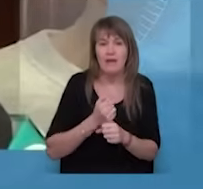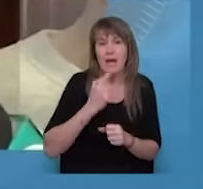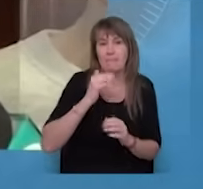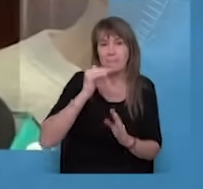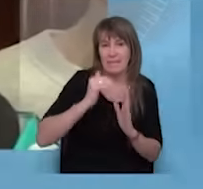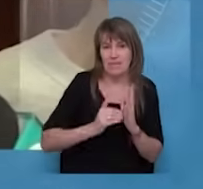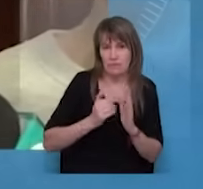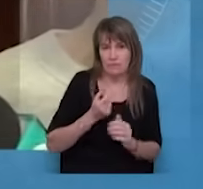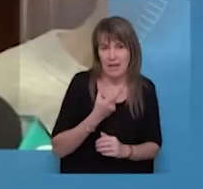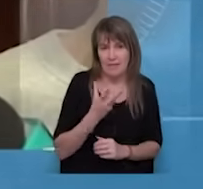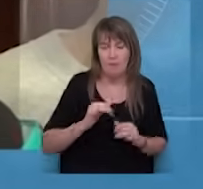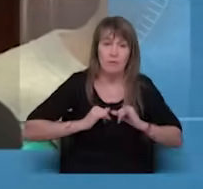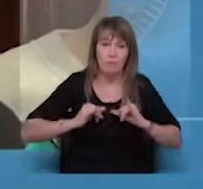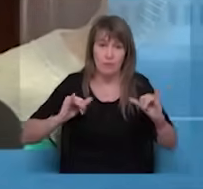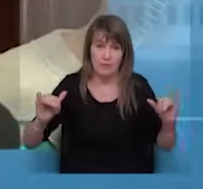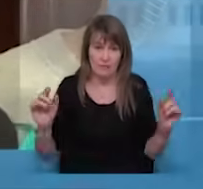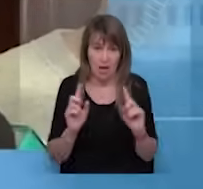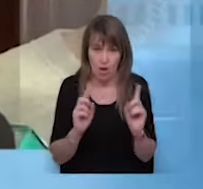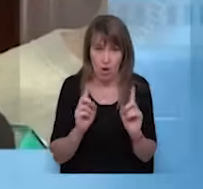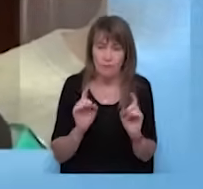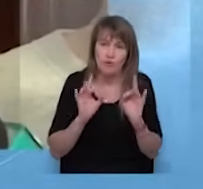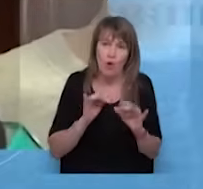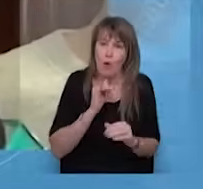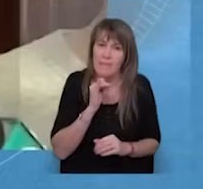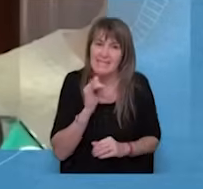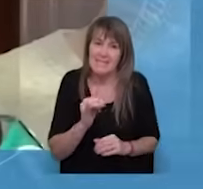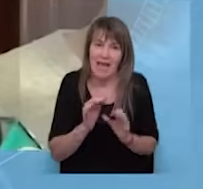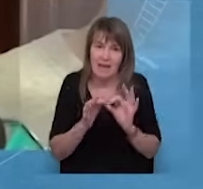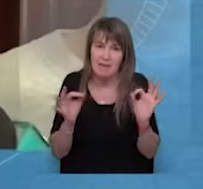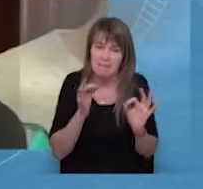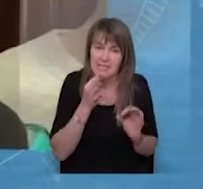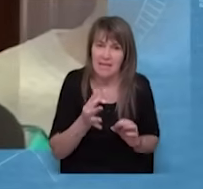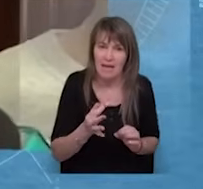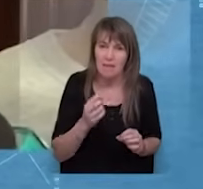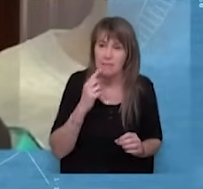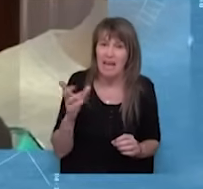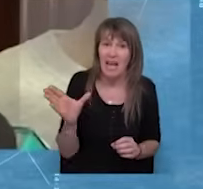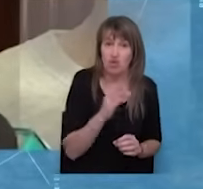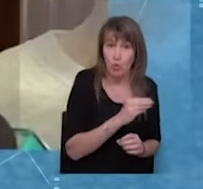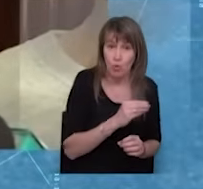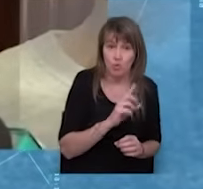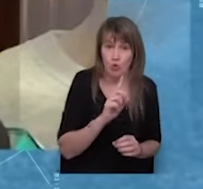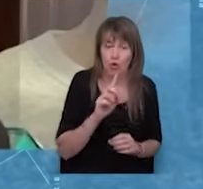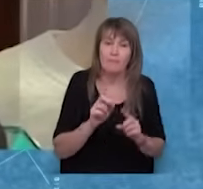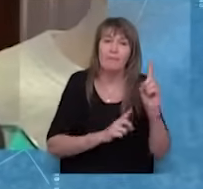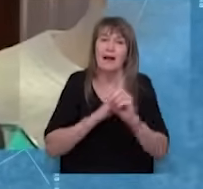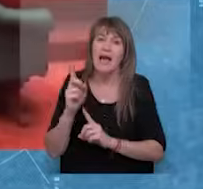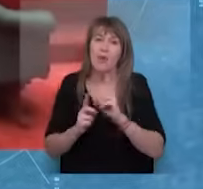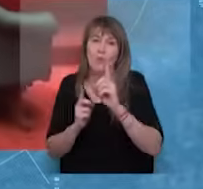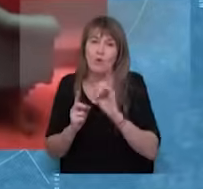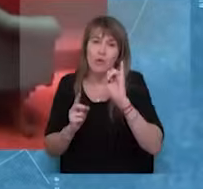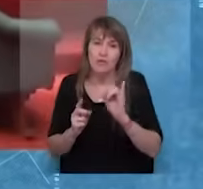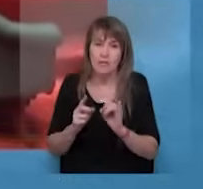además no no es publicidad estrictamente sino que es un mensaje y además no es para todos los partidos sino para algunos partidos